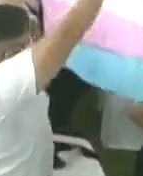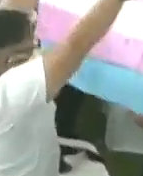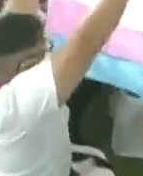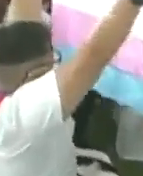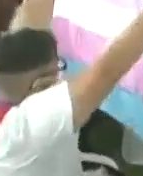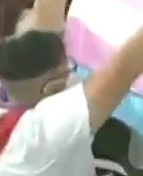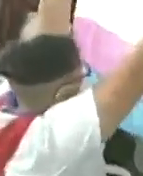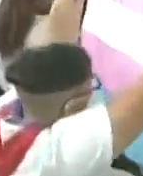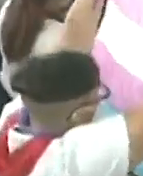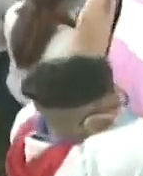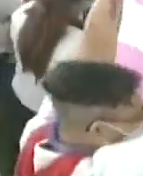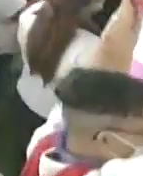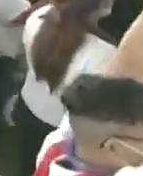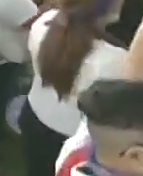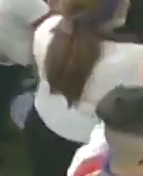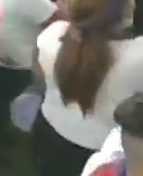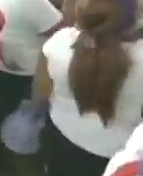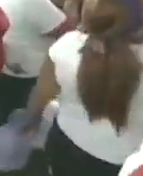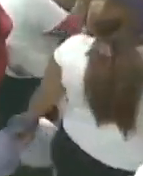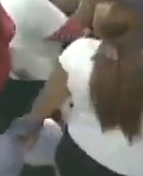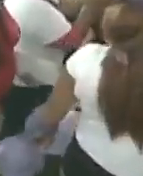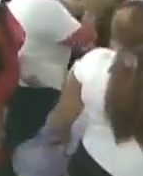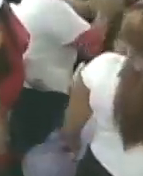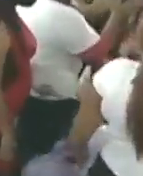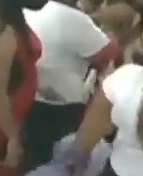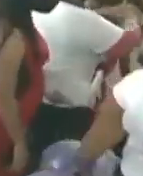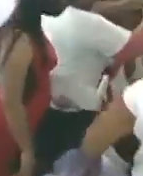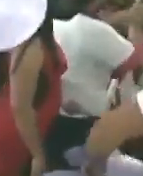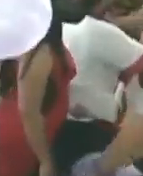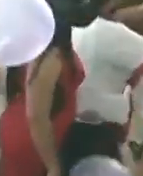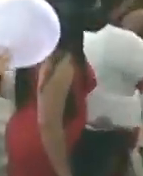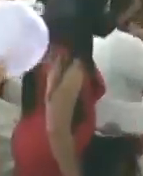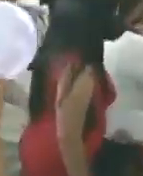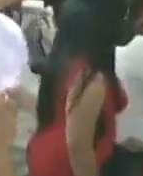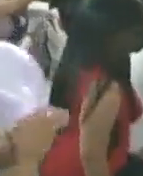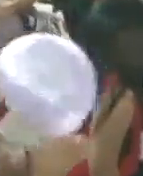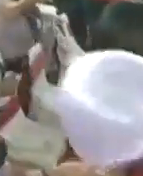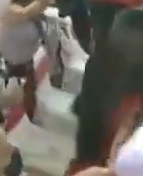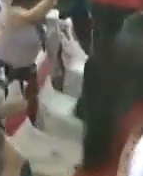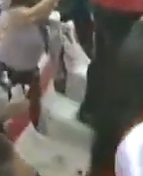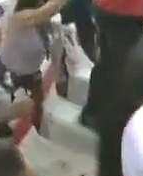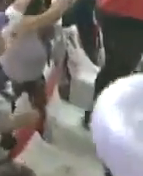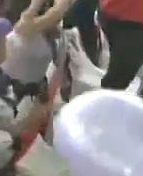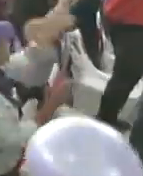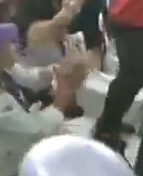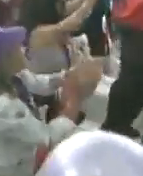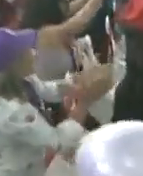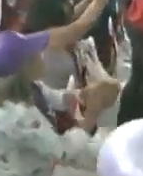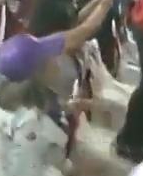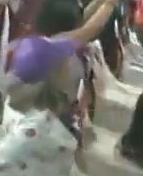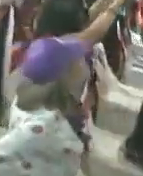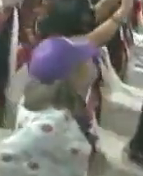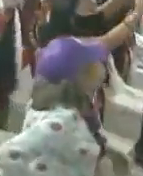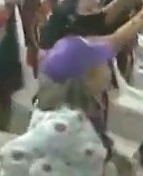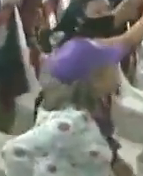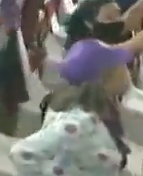la soberanía y la independencia, y que se ha trazado el camino de seguir construyendo la patria